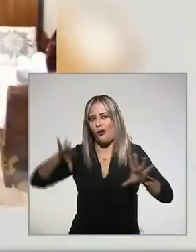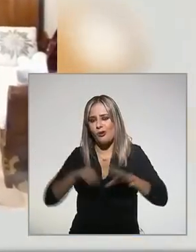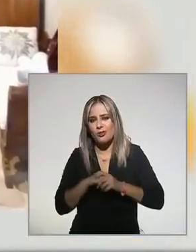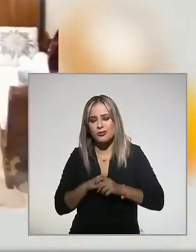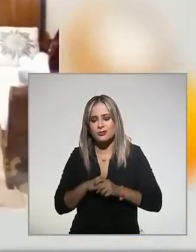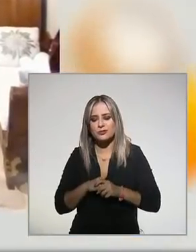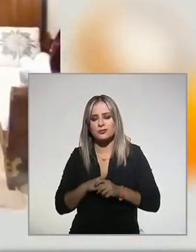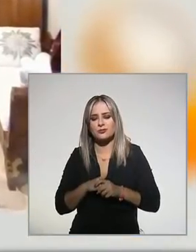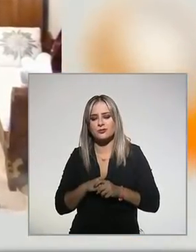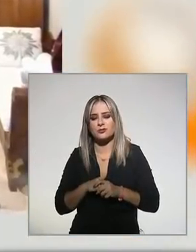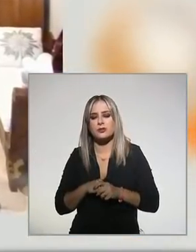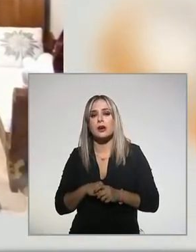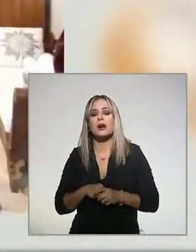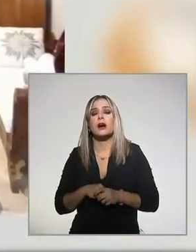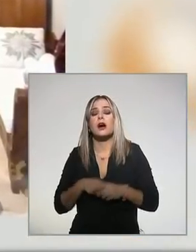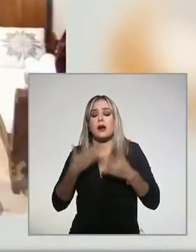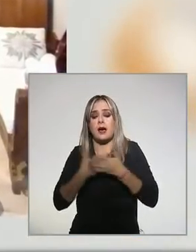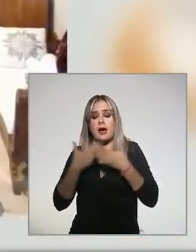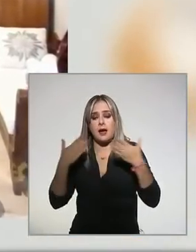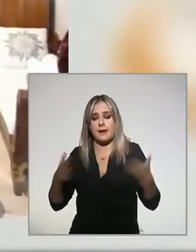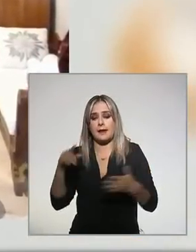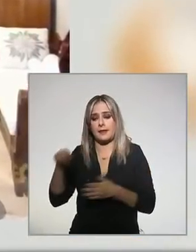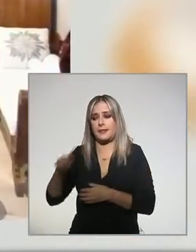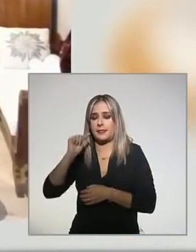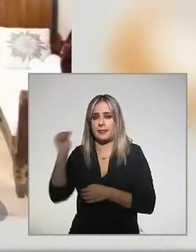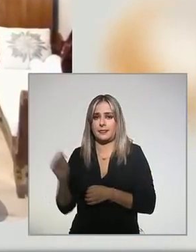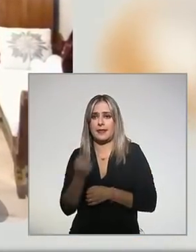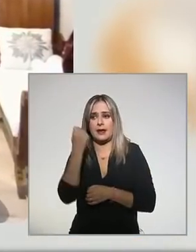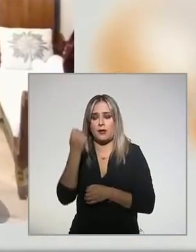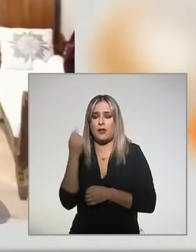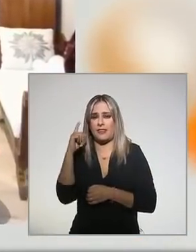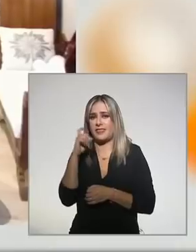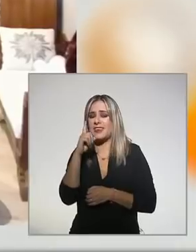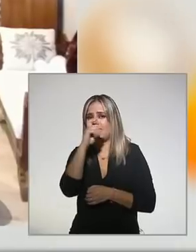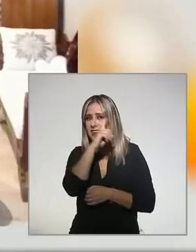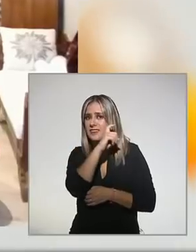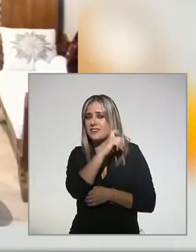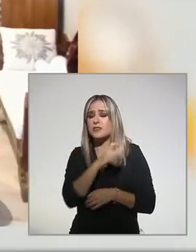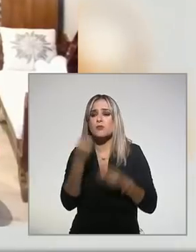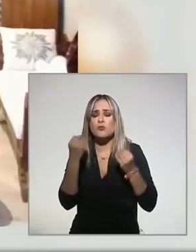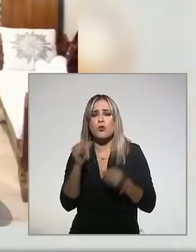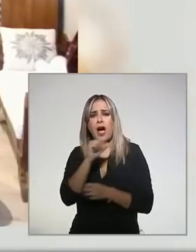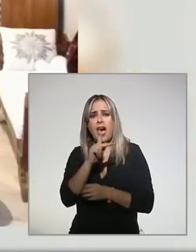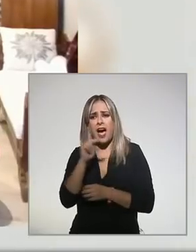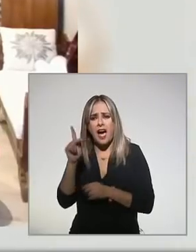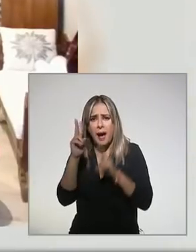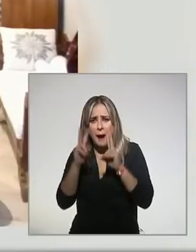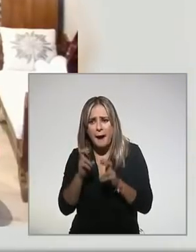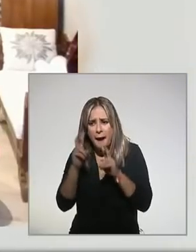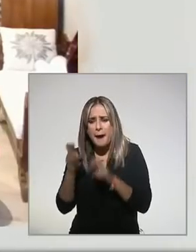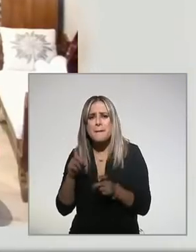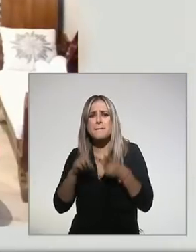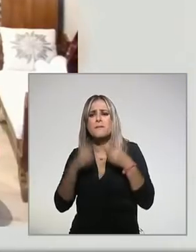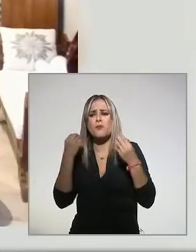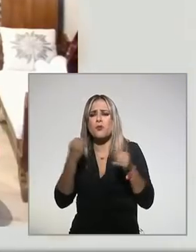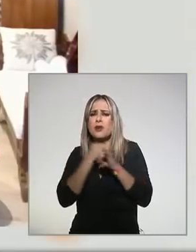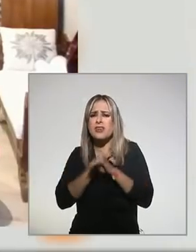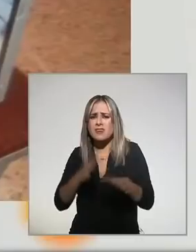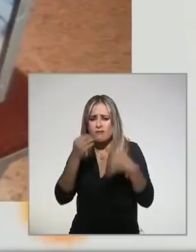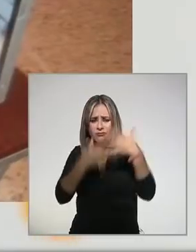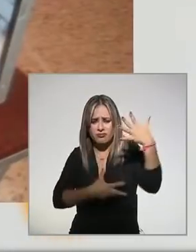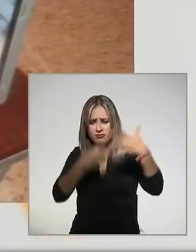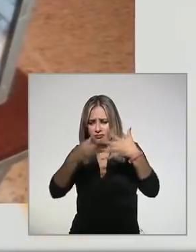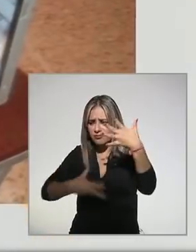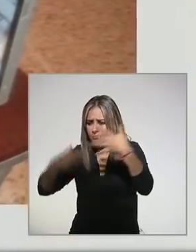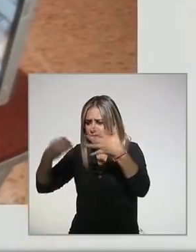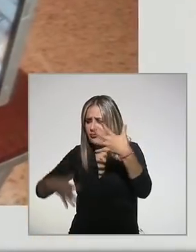ahora de la tecnología, sí, es tantas aplicaciones, tantos contenidos que pues